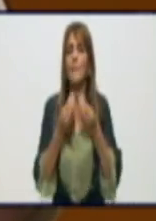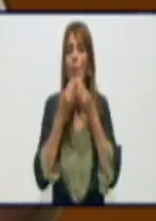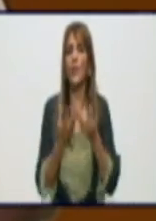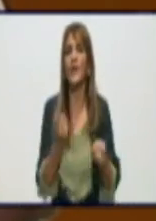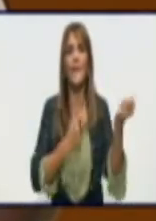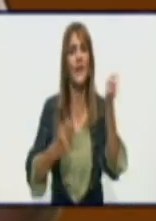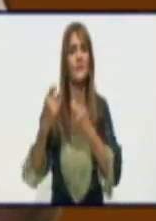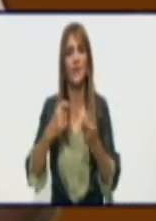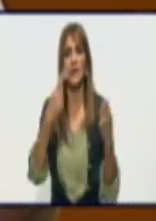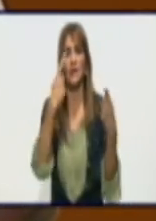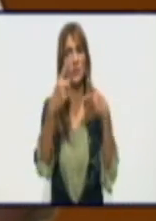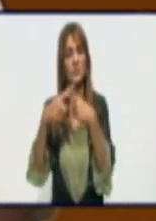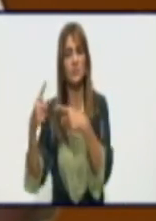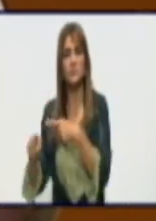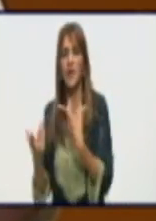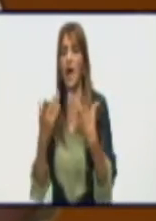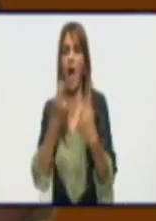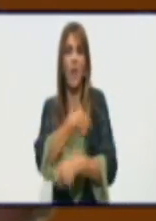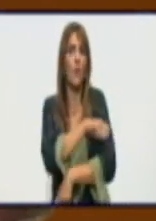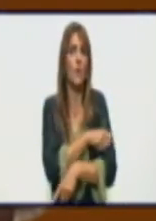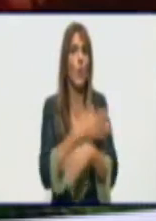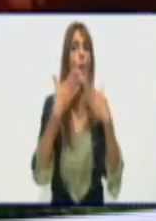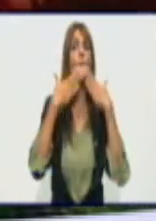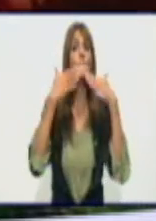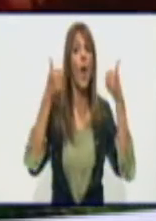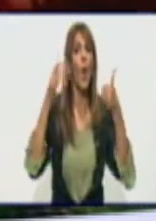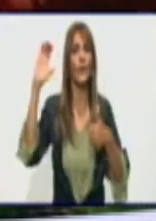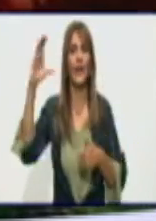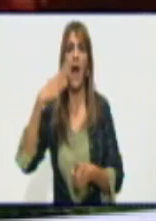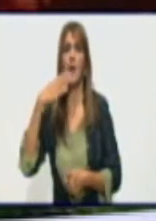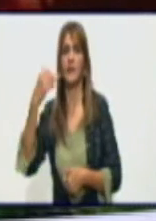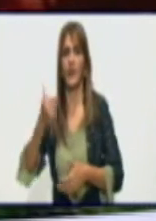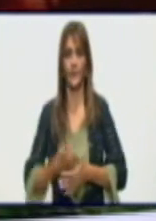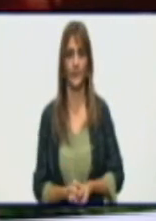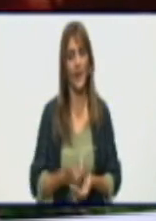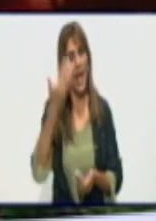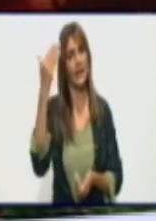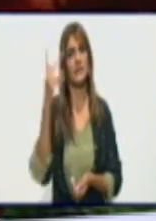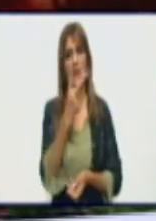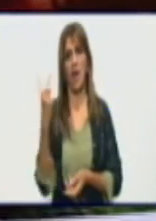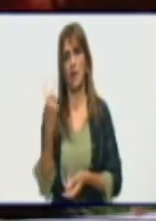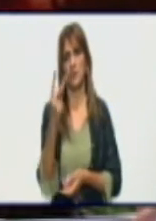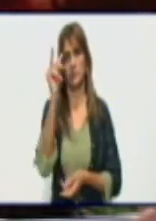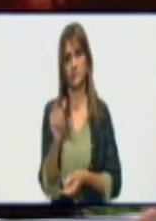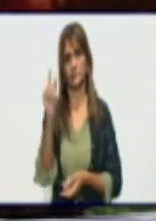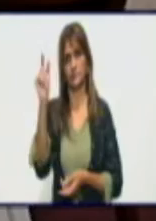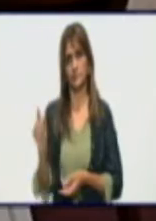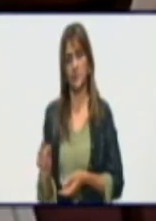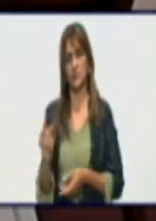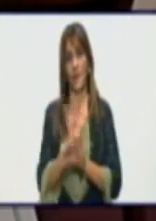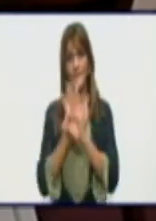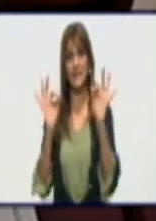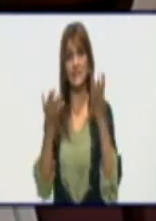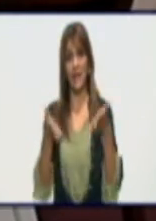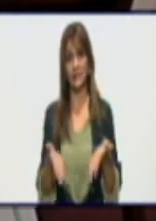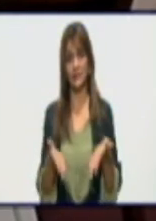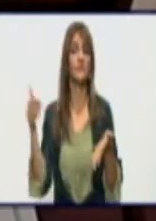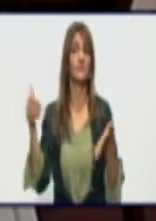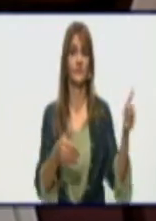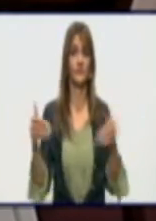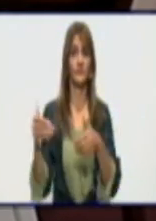mayores productos y así con mejor calidad. Gracias, Jorge. Gracias también a Grisel por haber estado con nosotros aquí en el programa